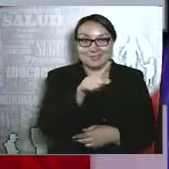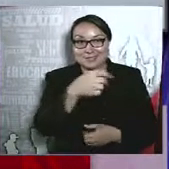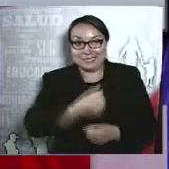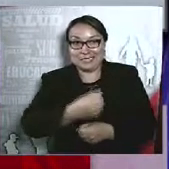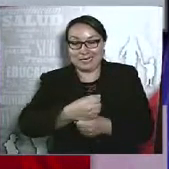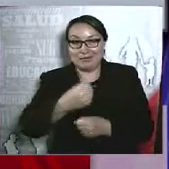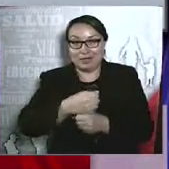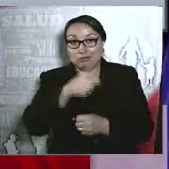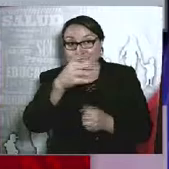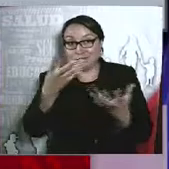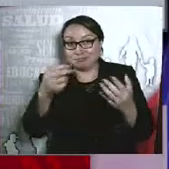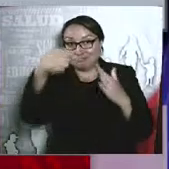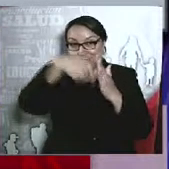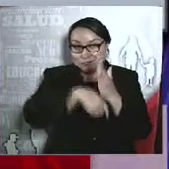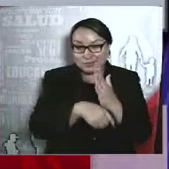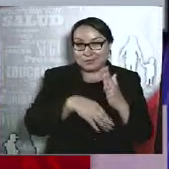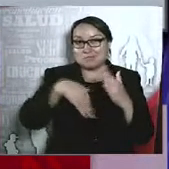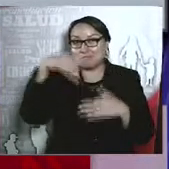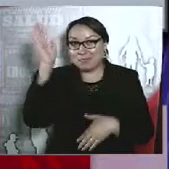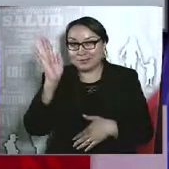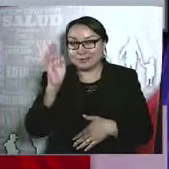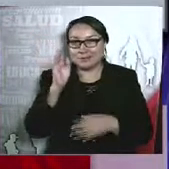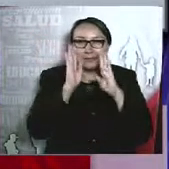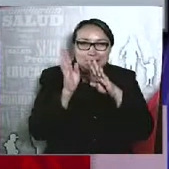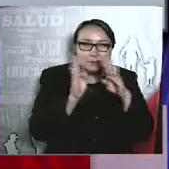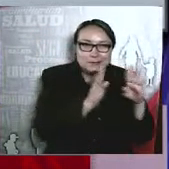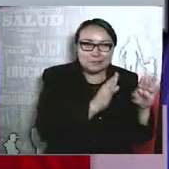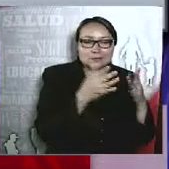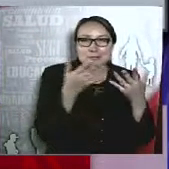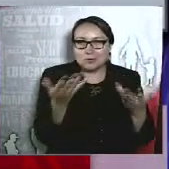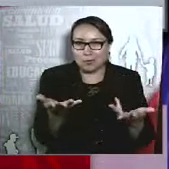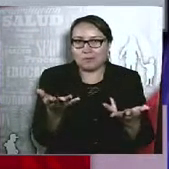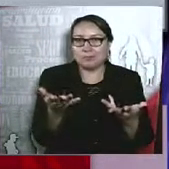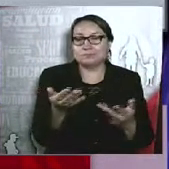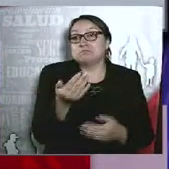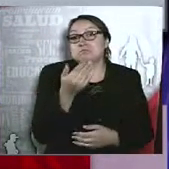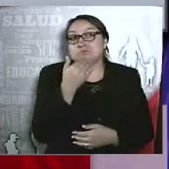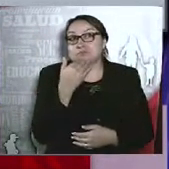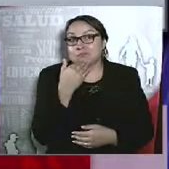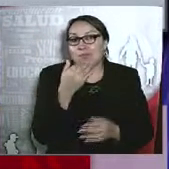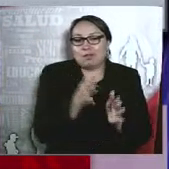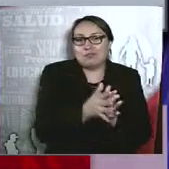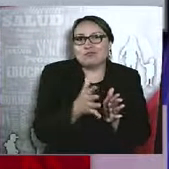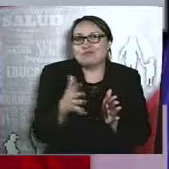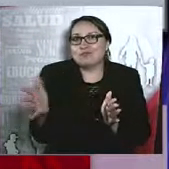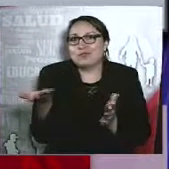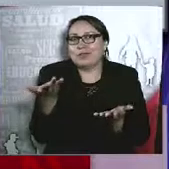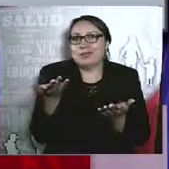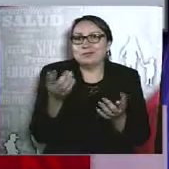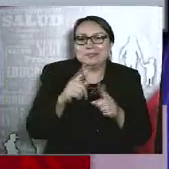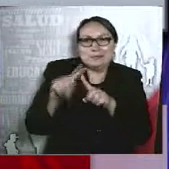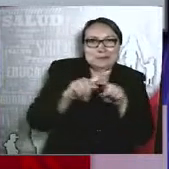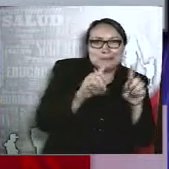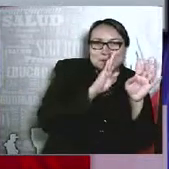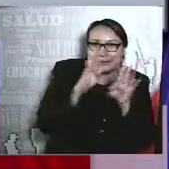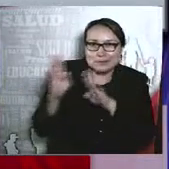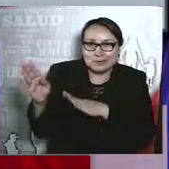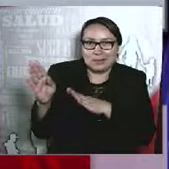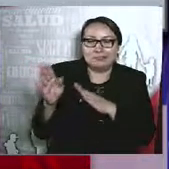profundizara en qué es eso de las dimensiones y qué logramos en cada cosa. El director hablaba de un modelo multidimensional que se parece un poco al enfoque de la